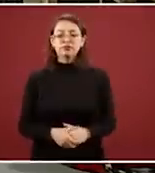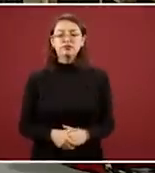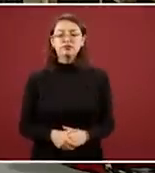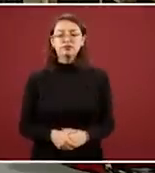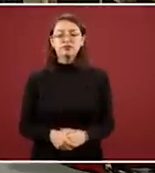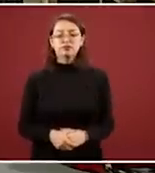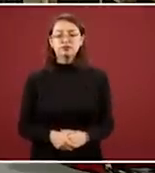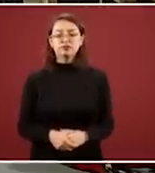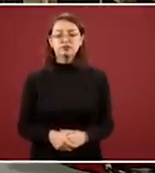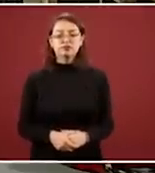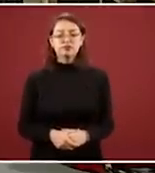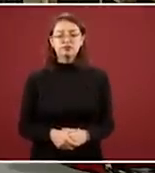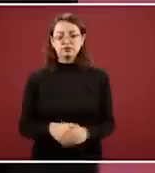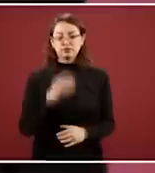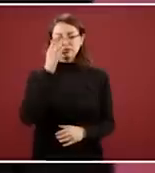tenemos que